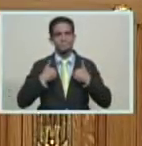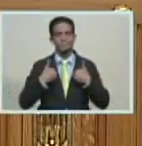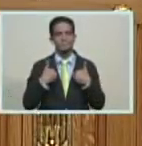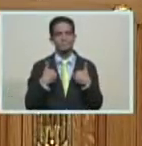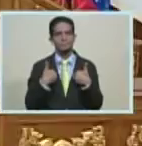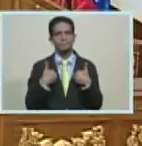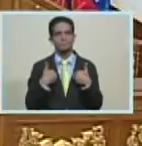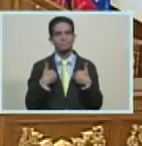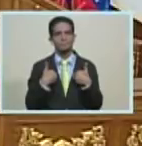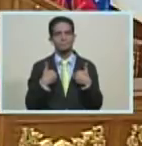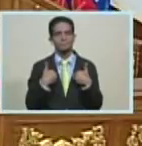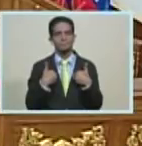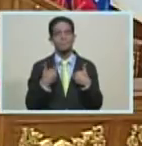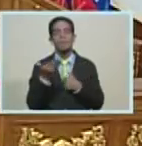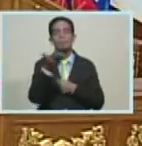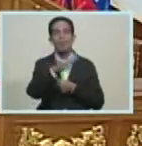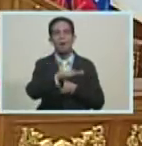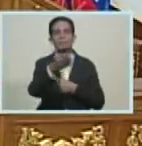de martirologio.